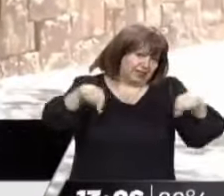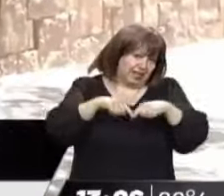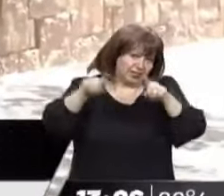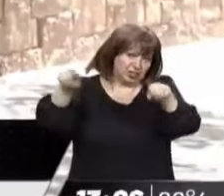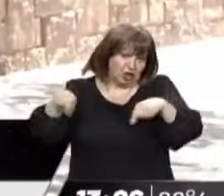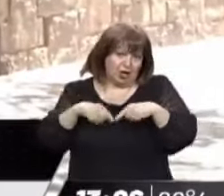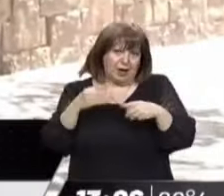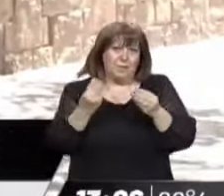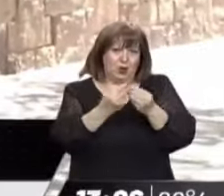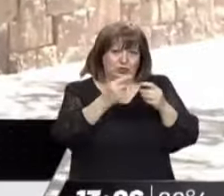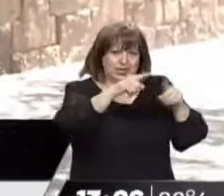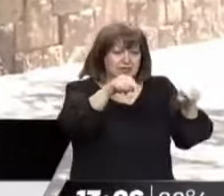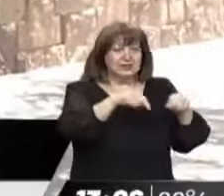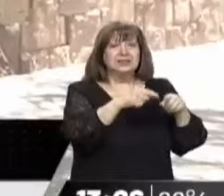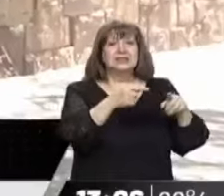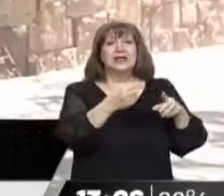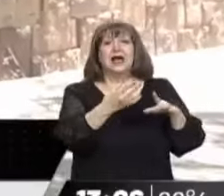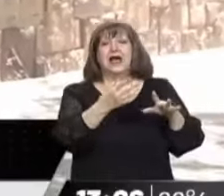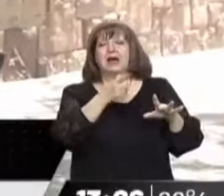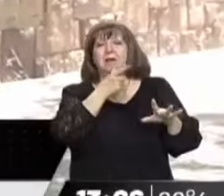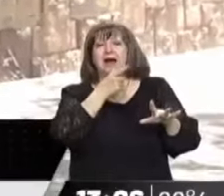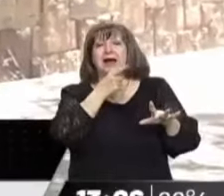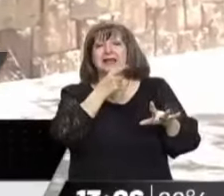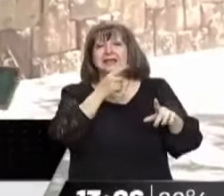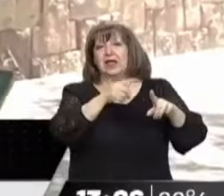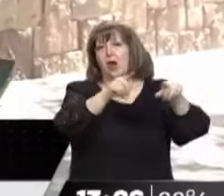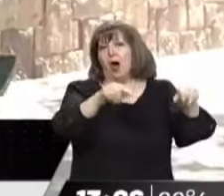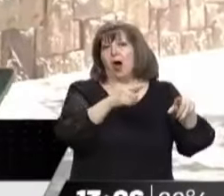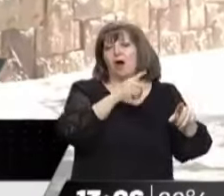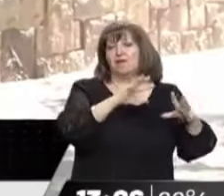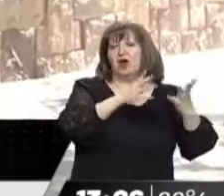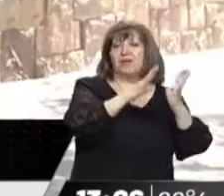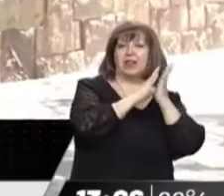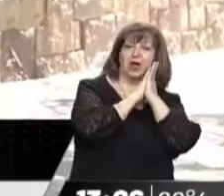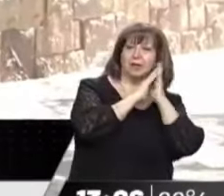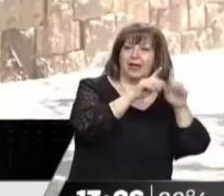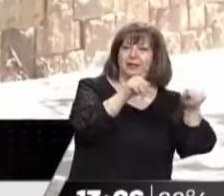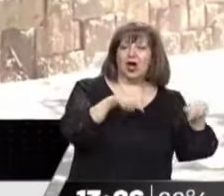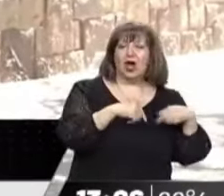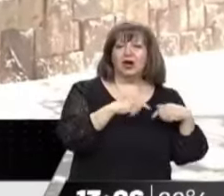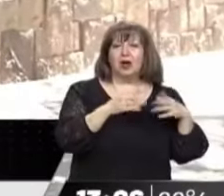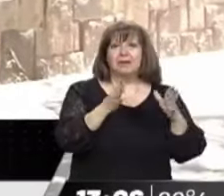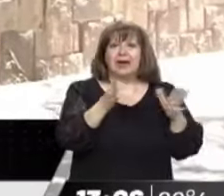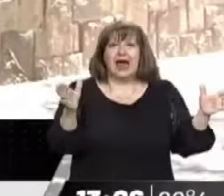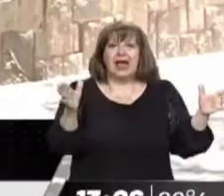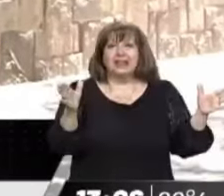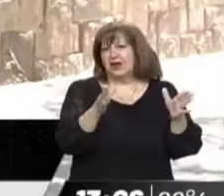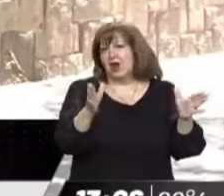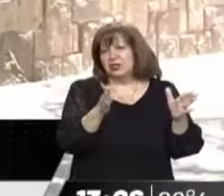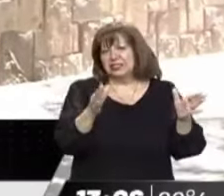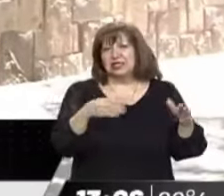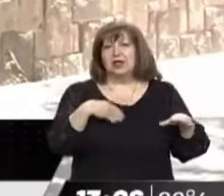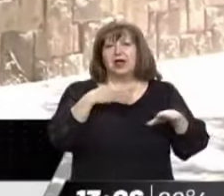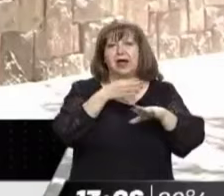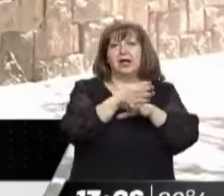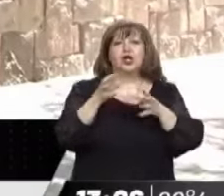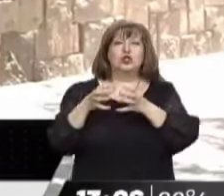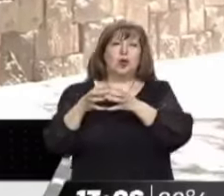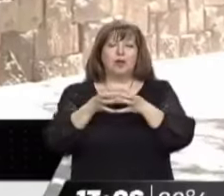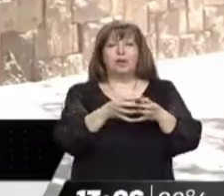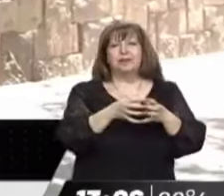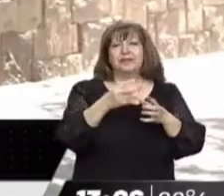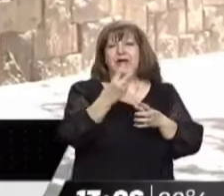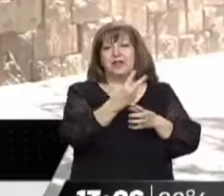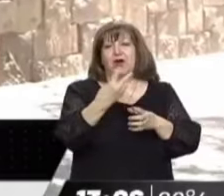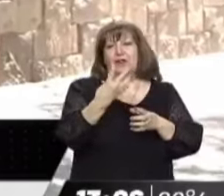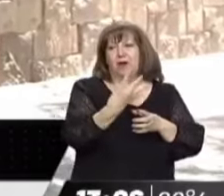varias habitaciones, la habitación que es similar a la de un cuarto, de un dormitorio, no son tan grandes, donde ingresan en grupos. Pueden ingresar